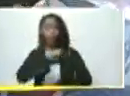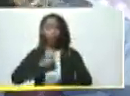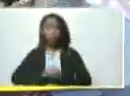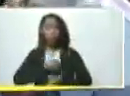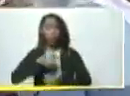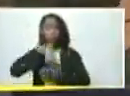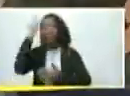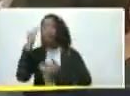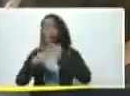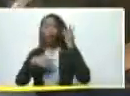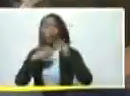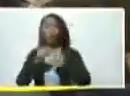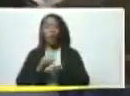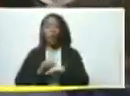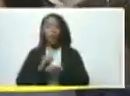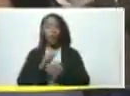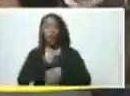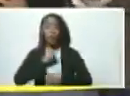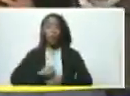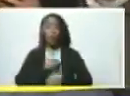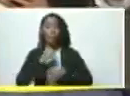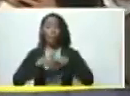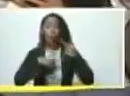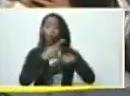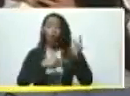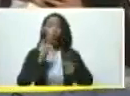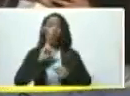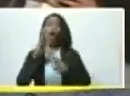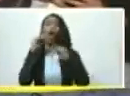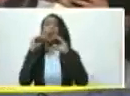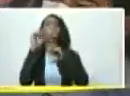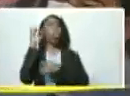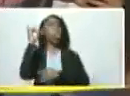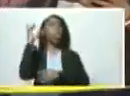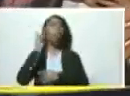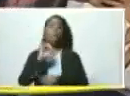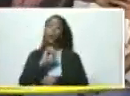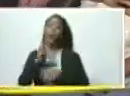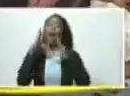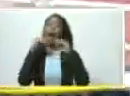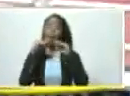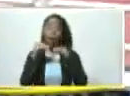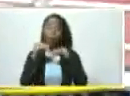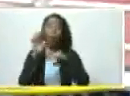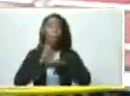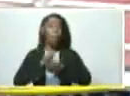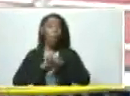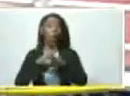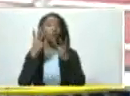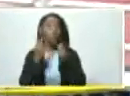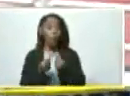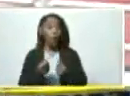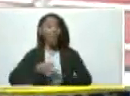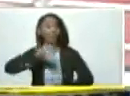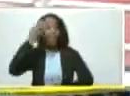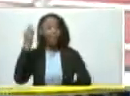de la superproducción. No estoy hablando por hablar, estoy hablando por números